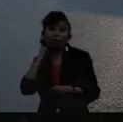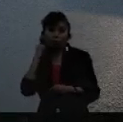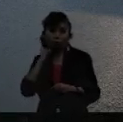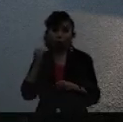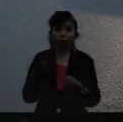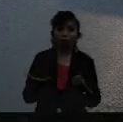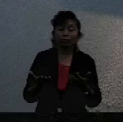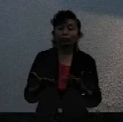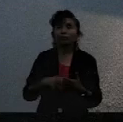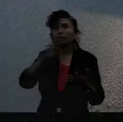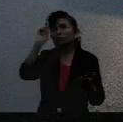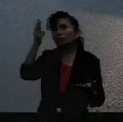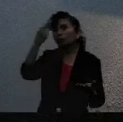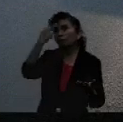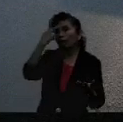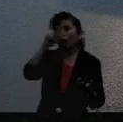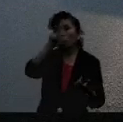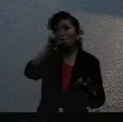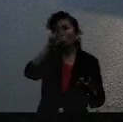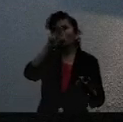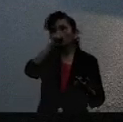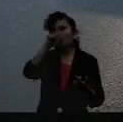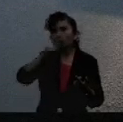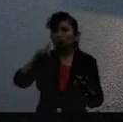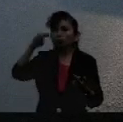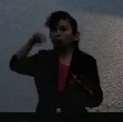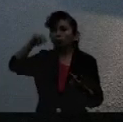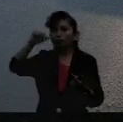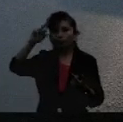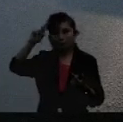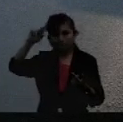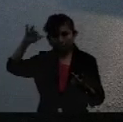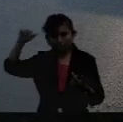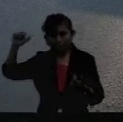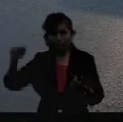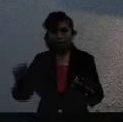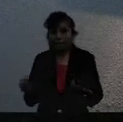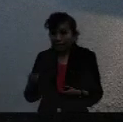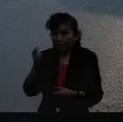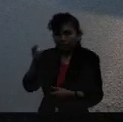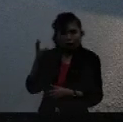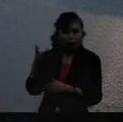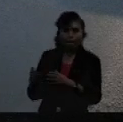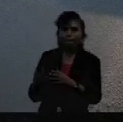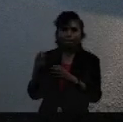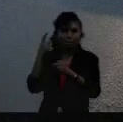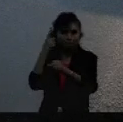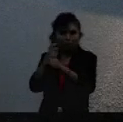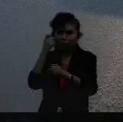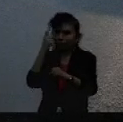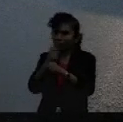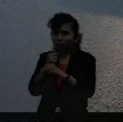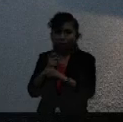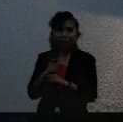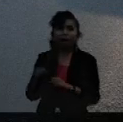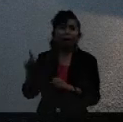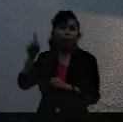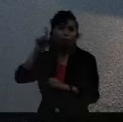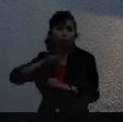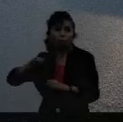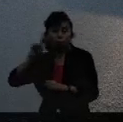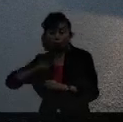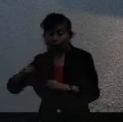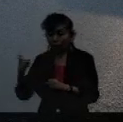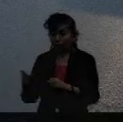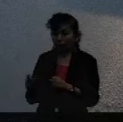ro recordamos a Luz María saleta La primera mujer en la historia de México en contestar un informe presidencial